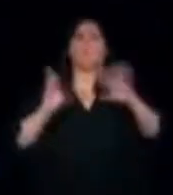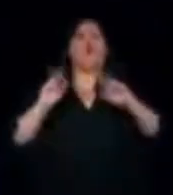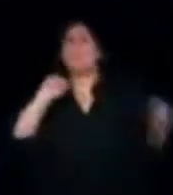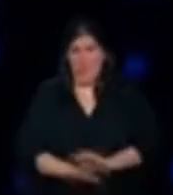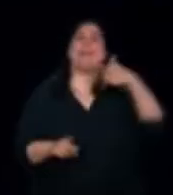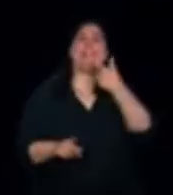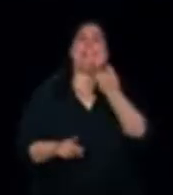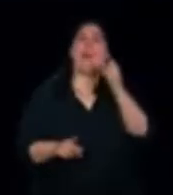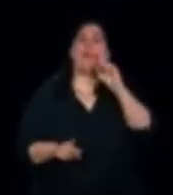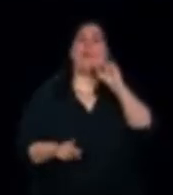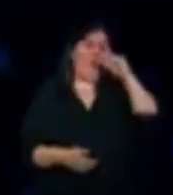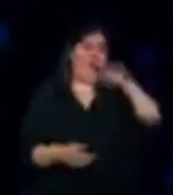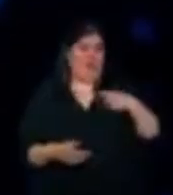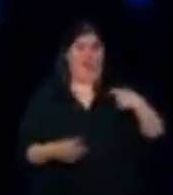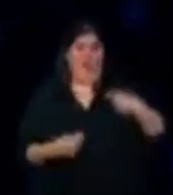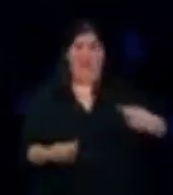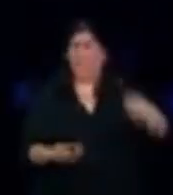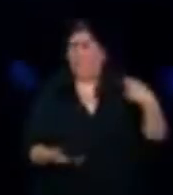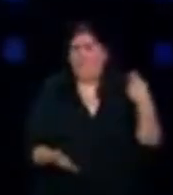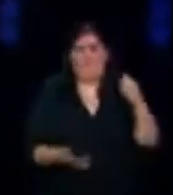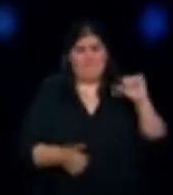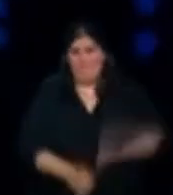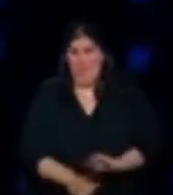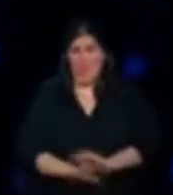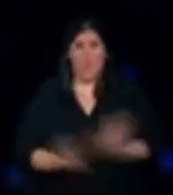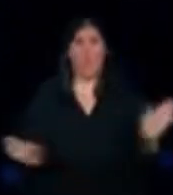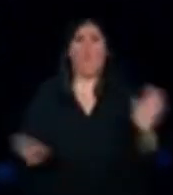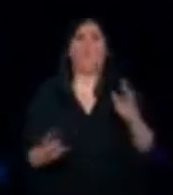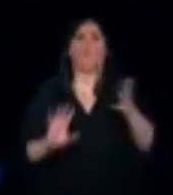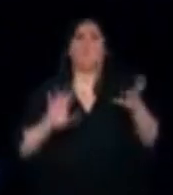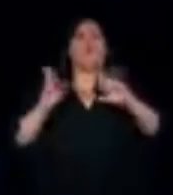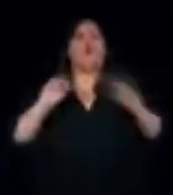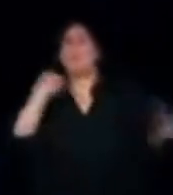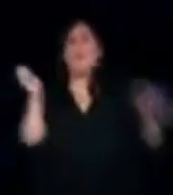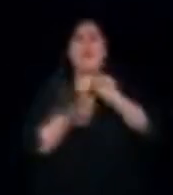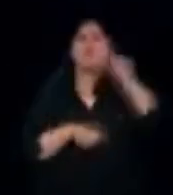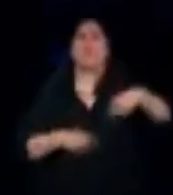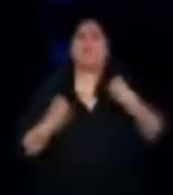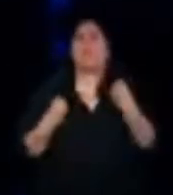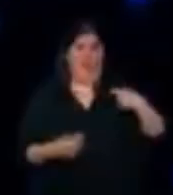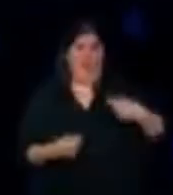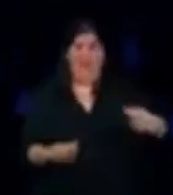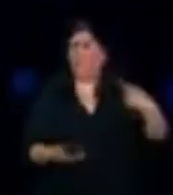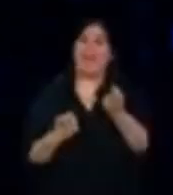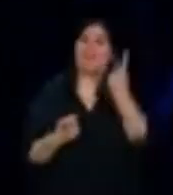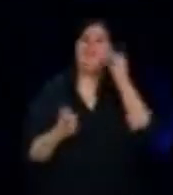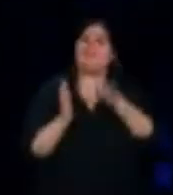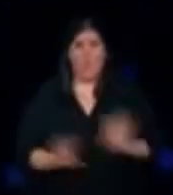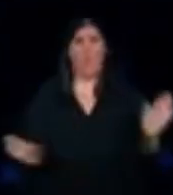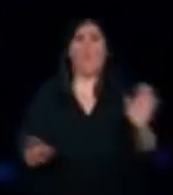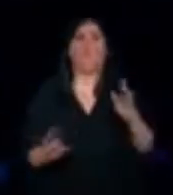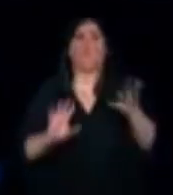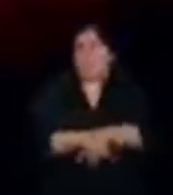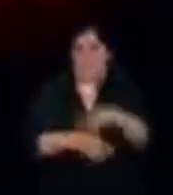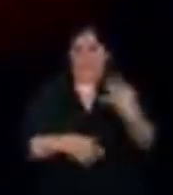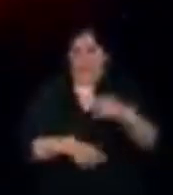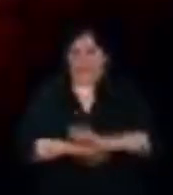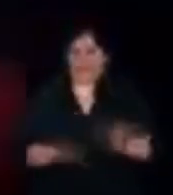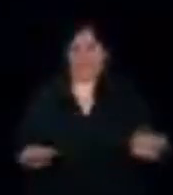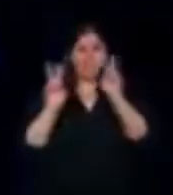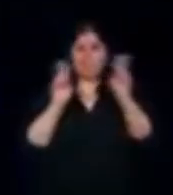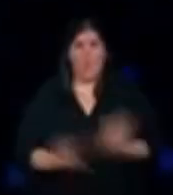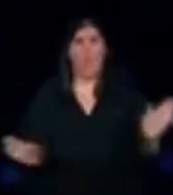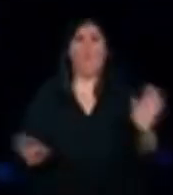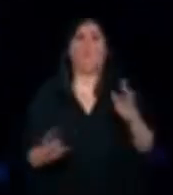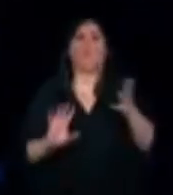es lo máximo para cambiar hay un solo camino ese camino es cambiar el camino porque es